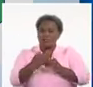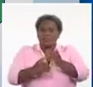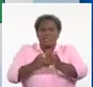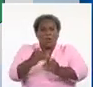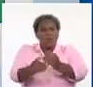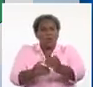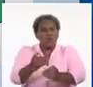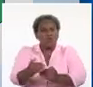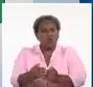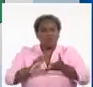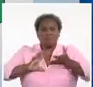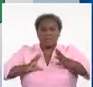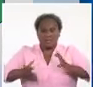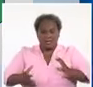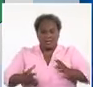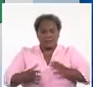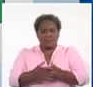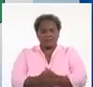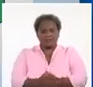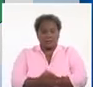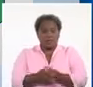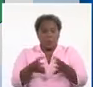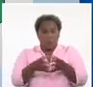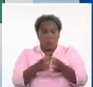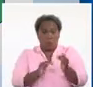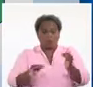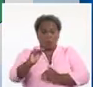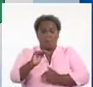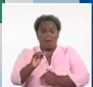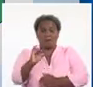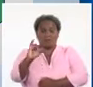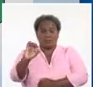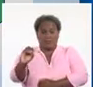tanto complicada, el de más de 60 con